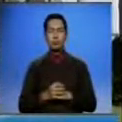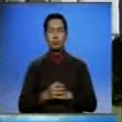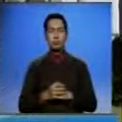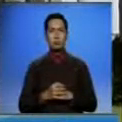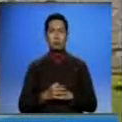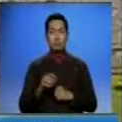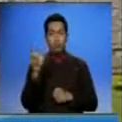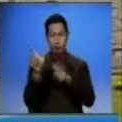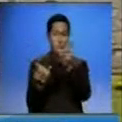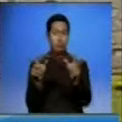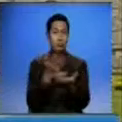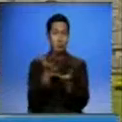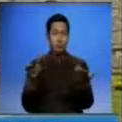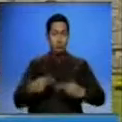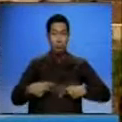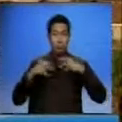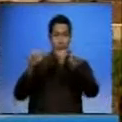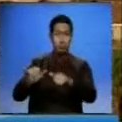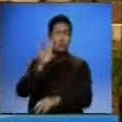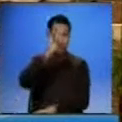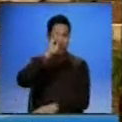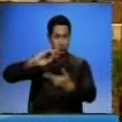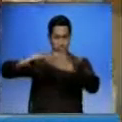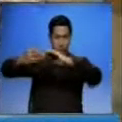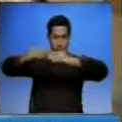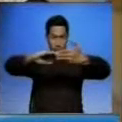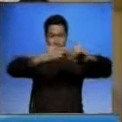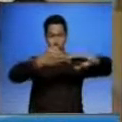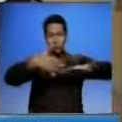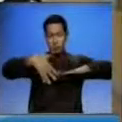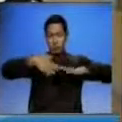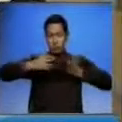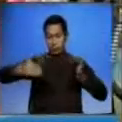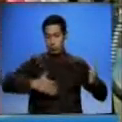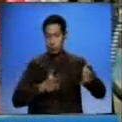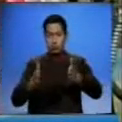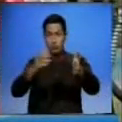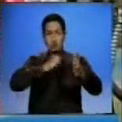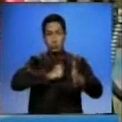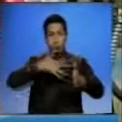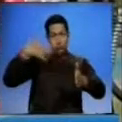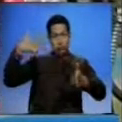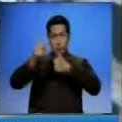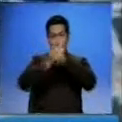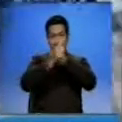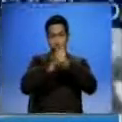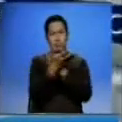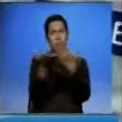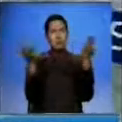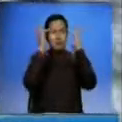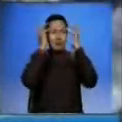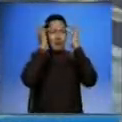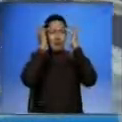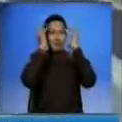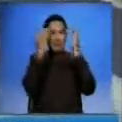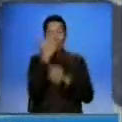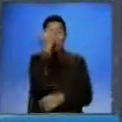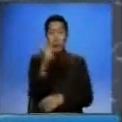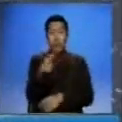Quienes viven en las 7 urbanizaciones del kilómetro 3,5 de la vía a San Borondón están angustiados porque en el lugar